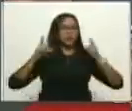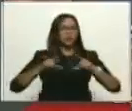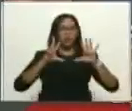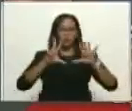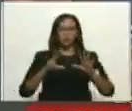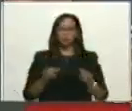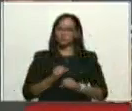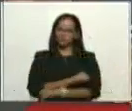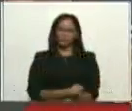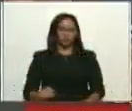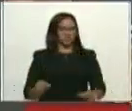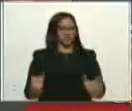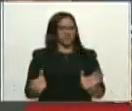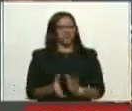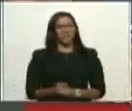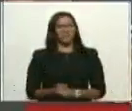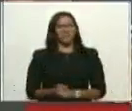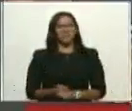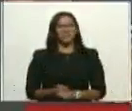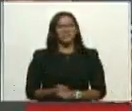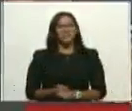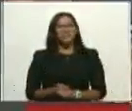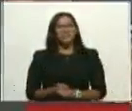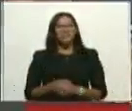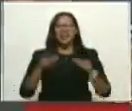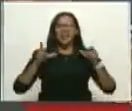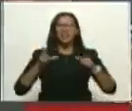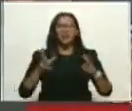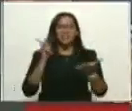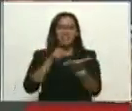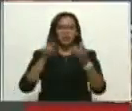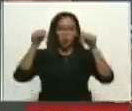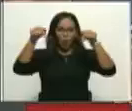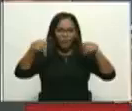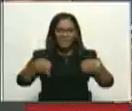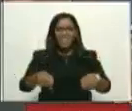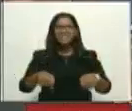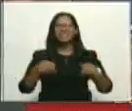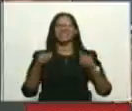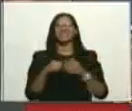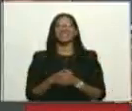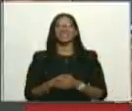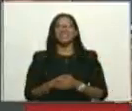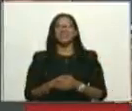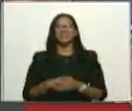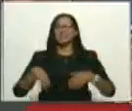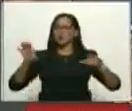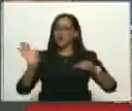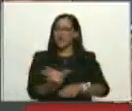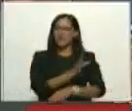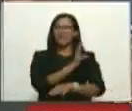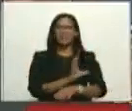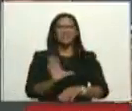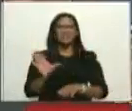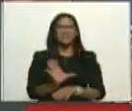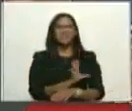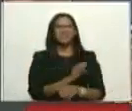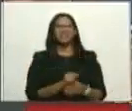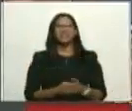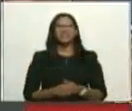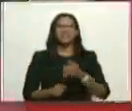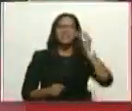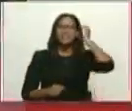no, imposible. Imposible, la torta llegó ahorita. Para este, viene la orquesta, viene el conjunto. Torta